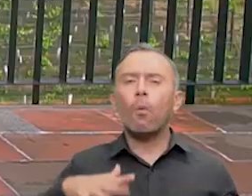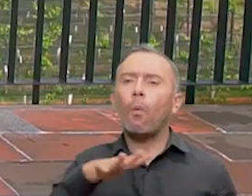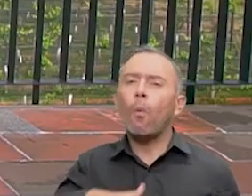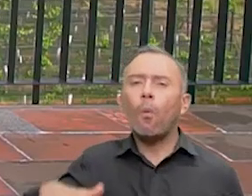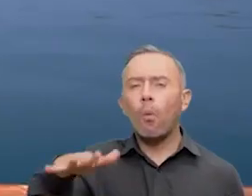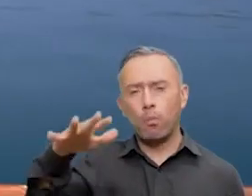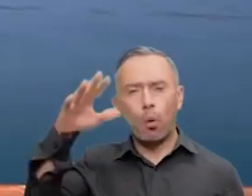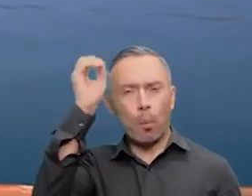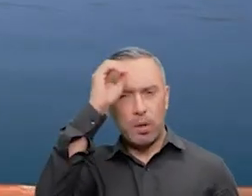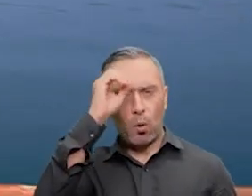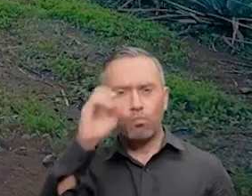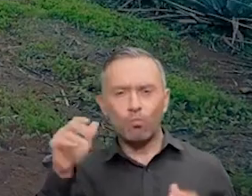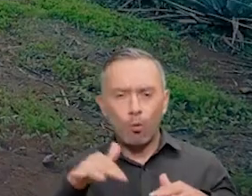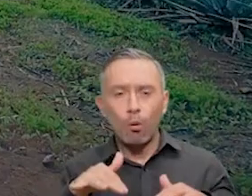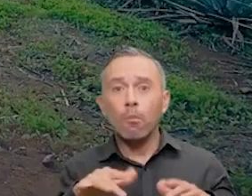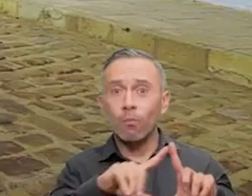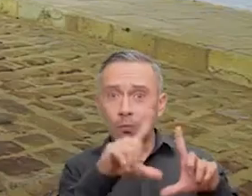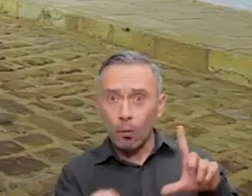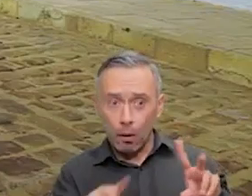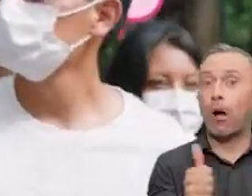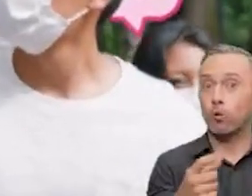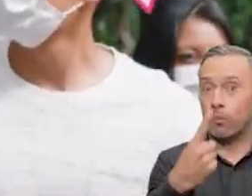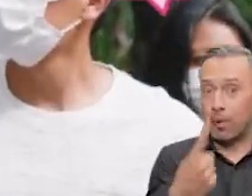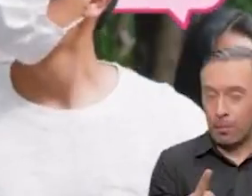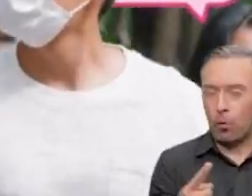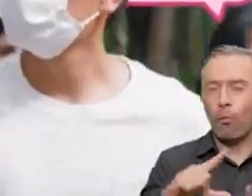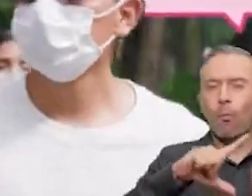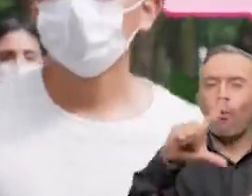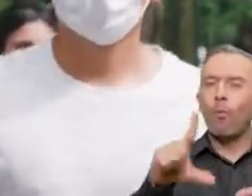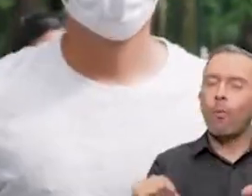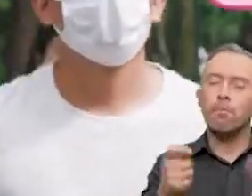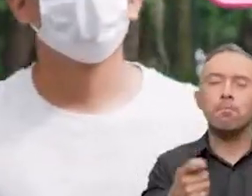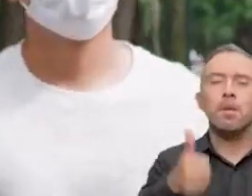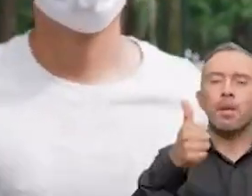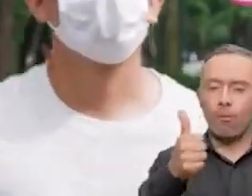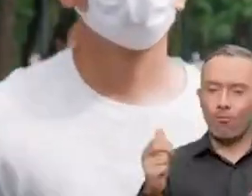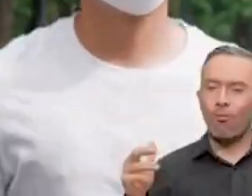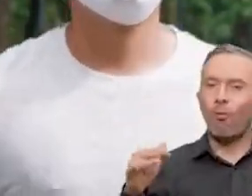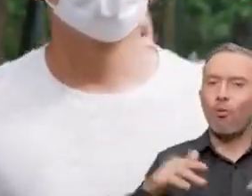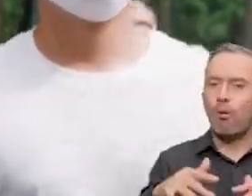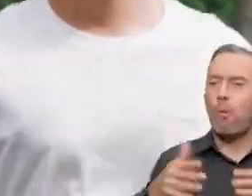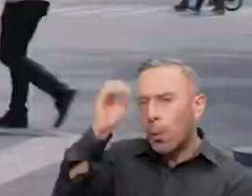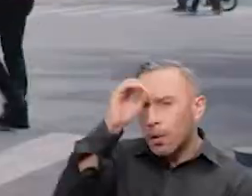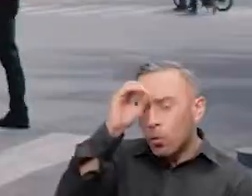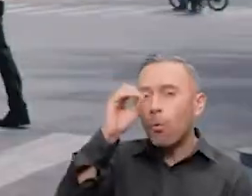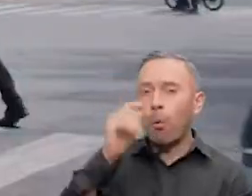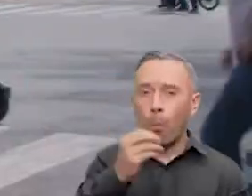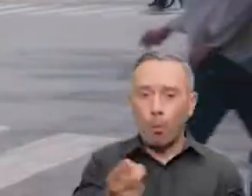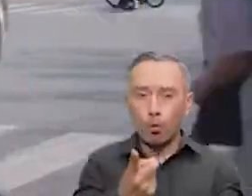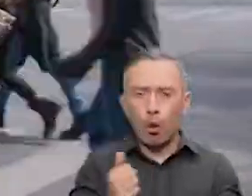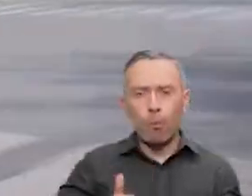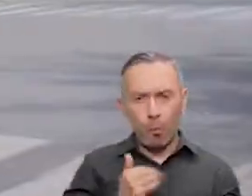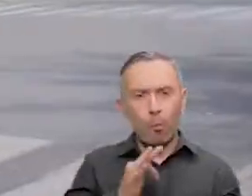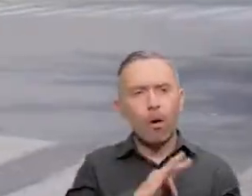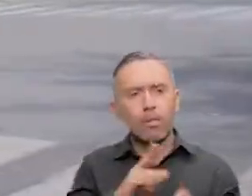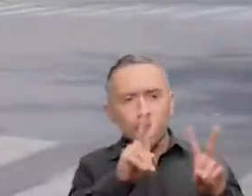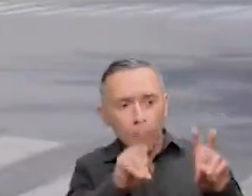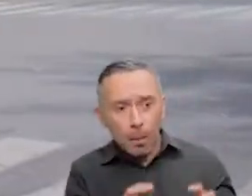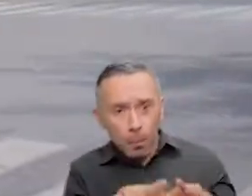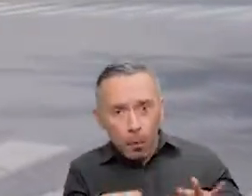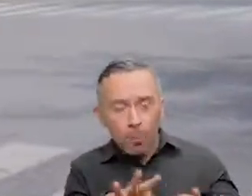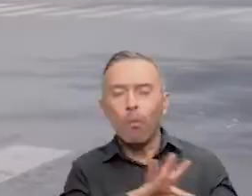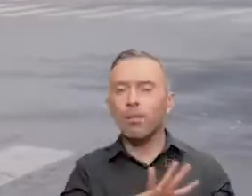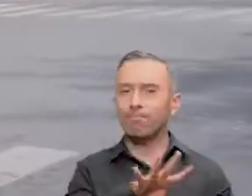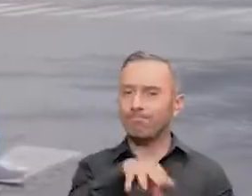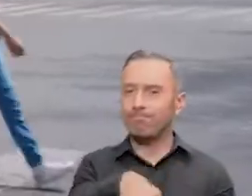se señala que de acuerdo con información del INE, se emitirán solo 212 spots en radio y televisión por